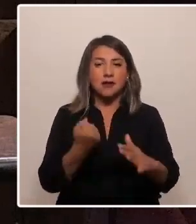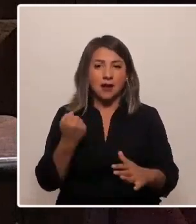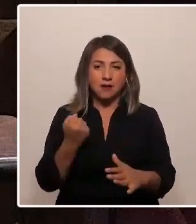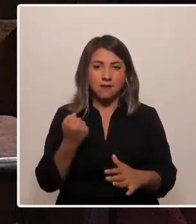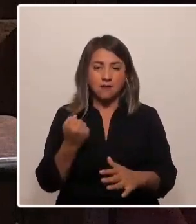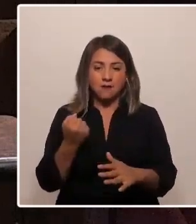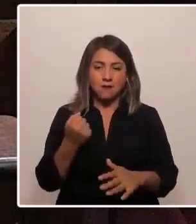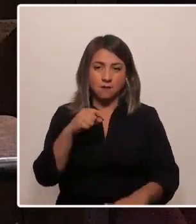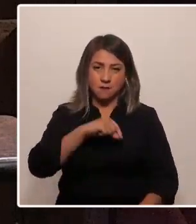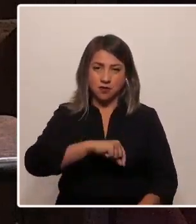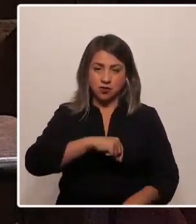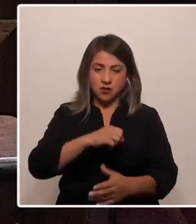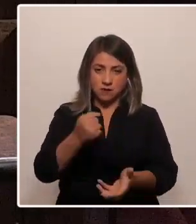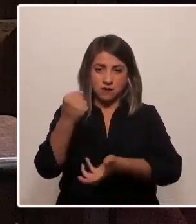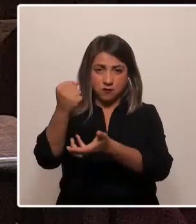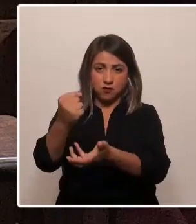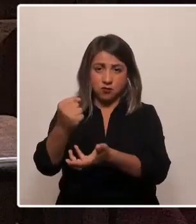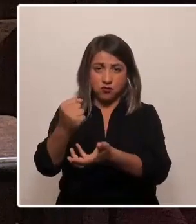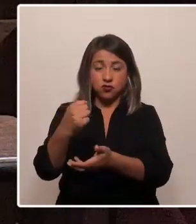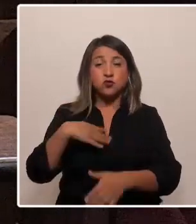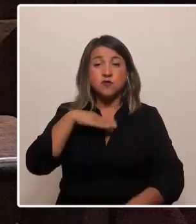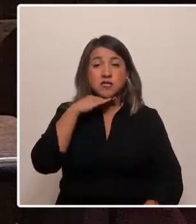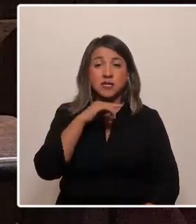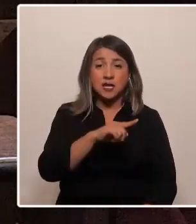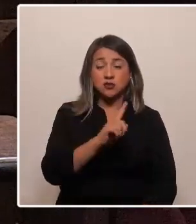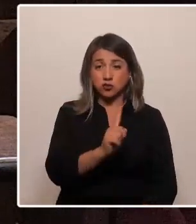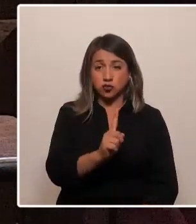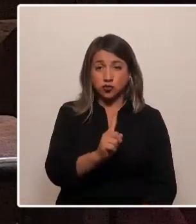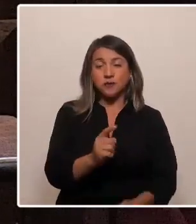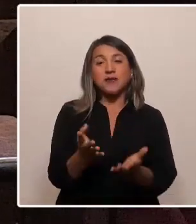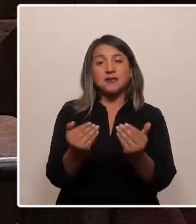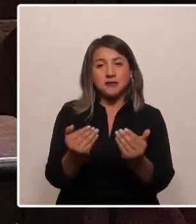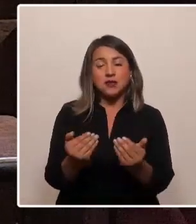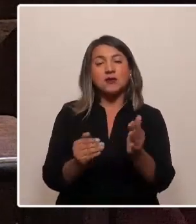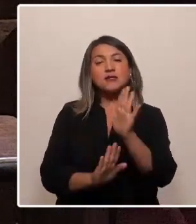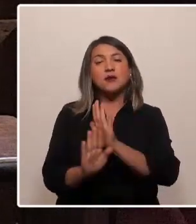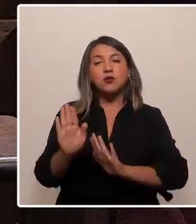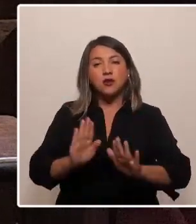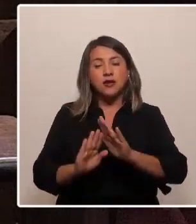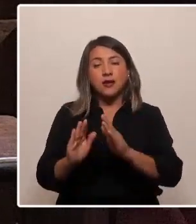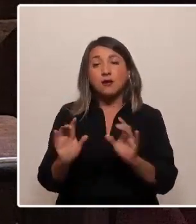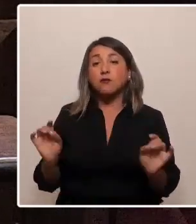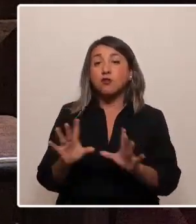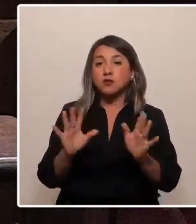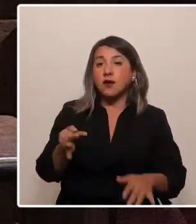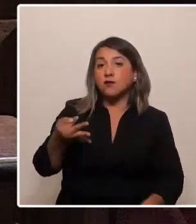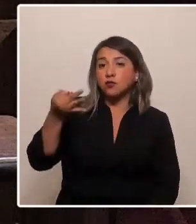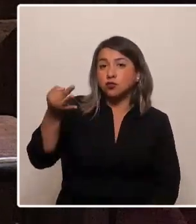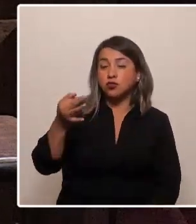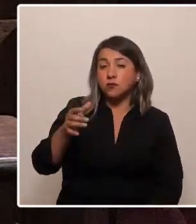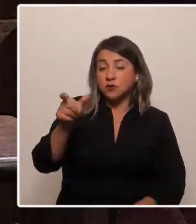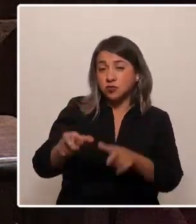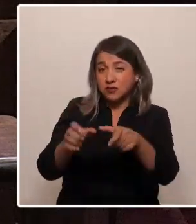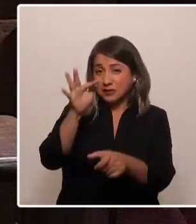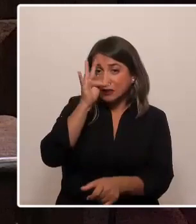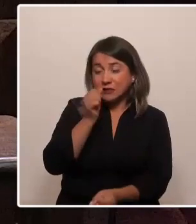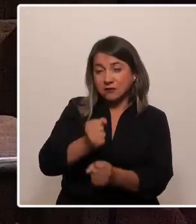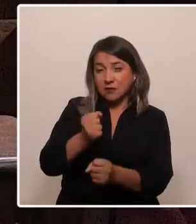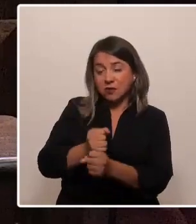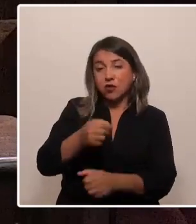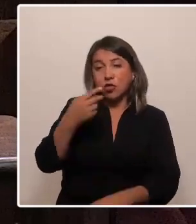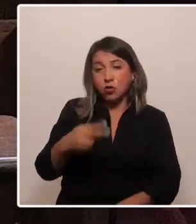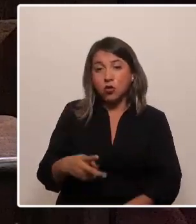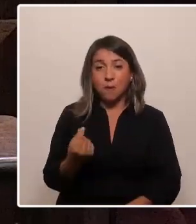Pero ojo, que no basta con eso, sino que también es necesario que se proteja que en el futuro los trabajadores seguirán siendo dueños de